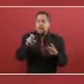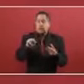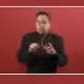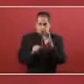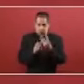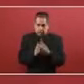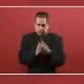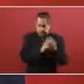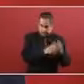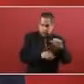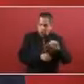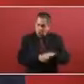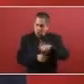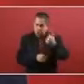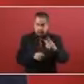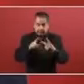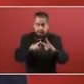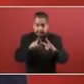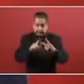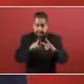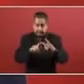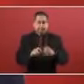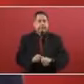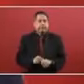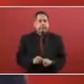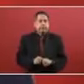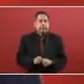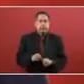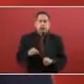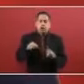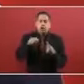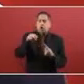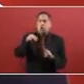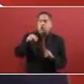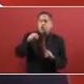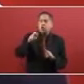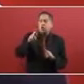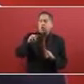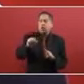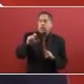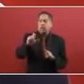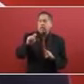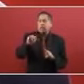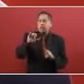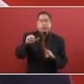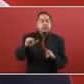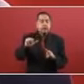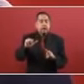una. La segunda, Norma Leticia